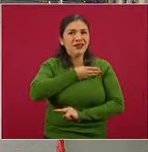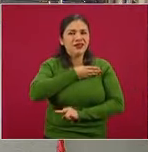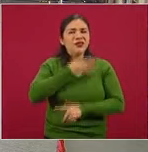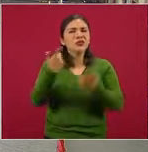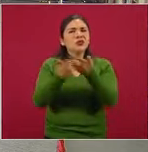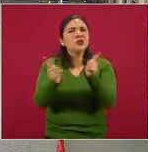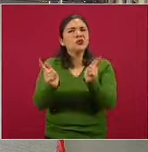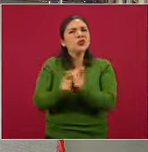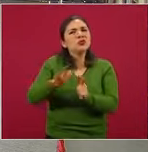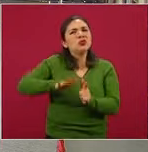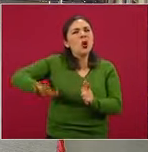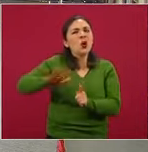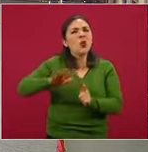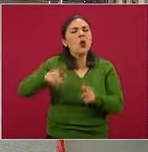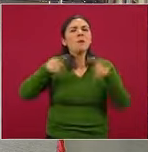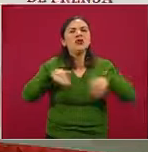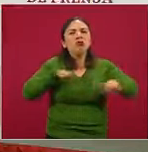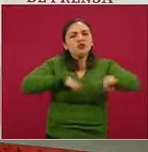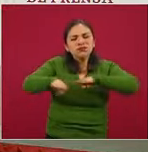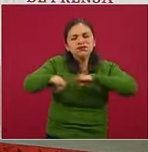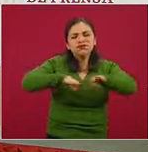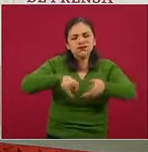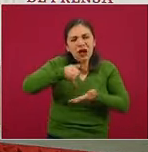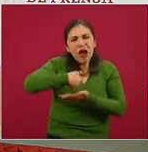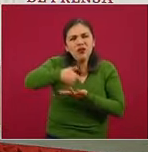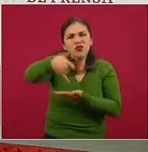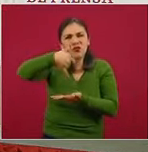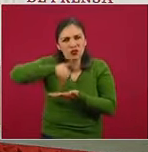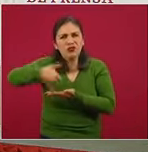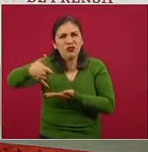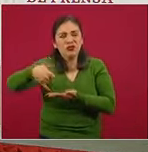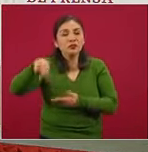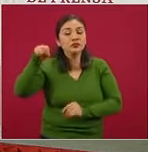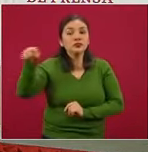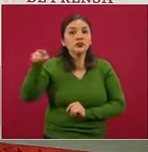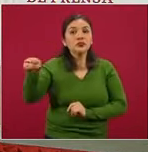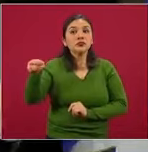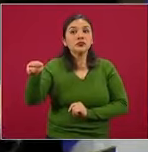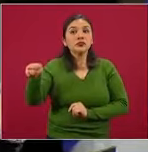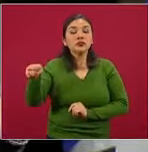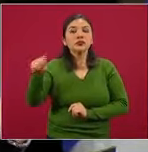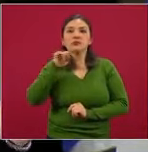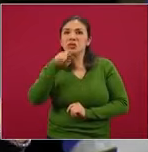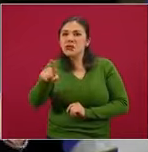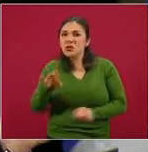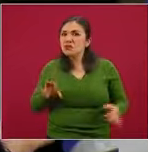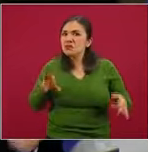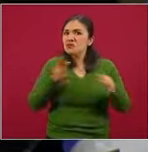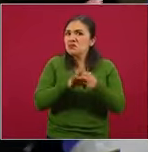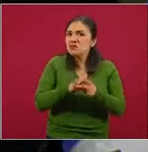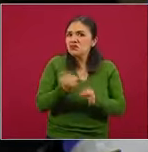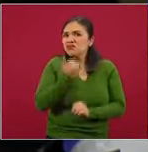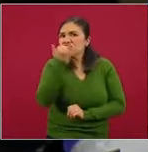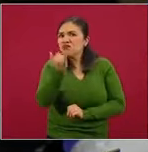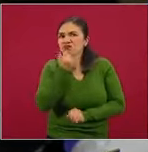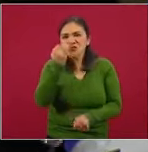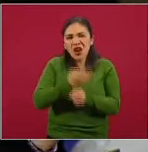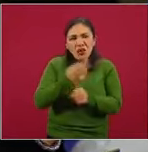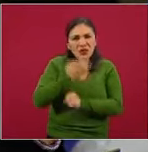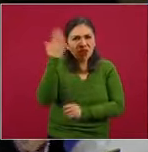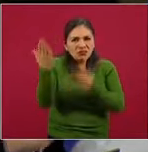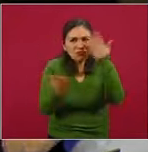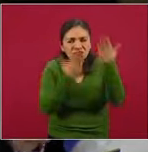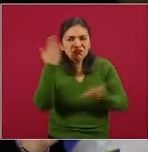grupo, con grupos de jornaleros, y que tuvo alguna relación, pues, o están analizando si